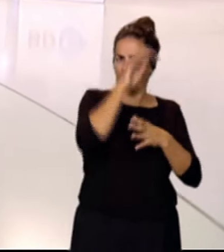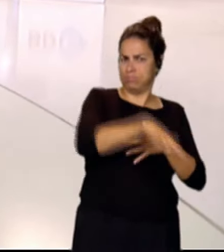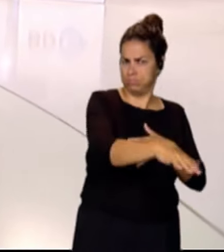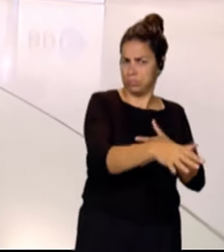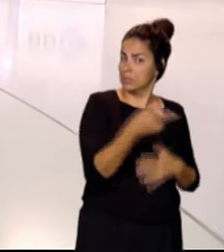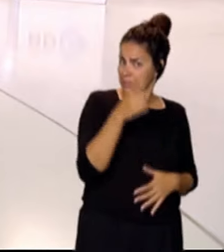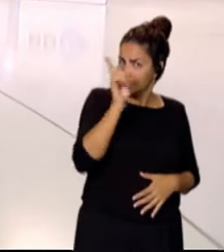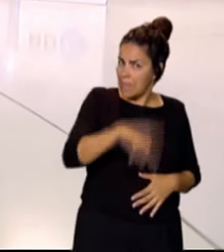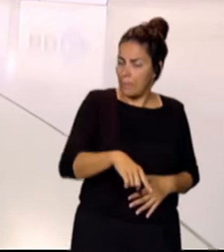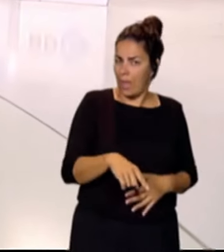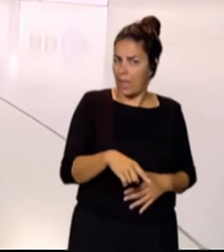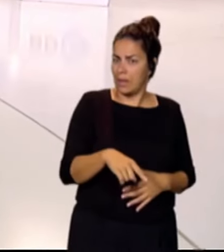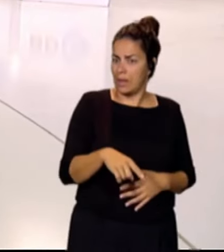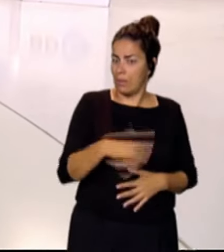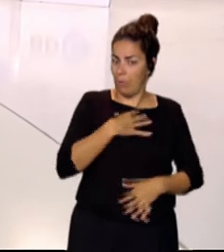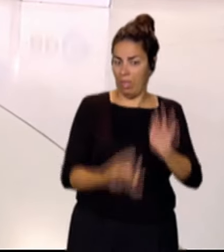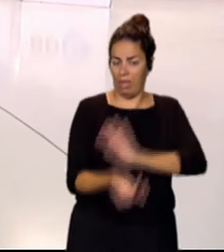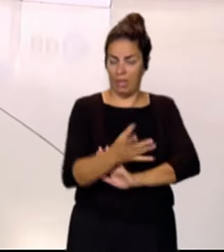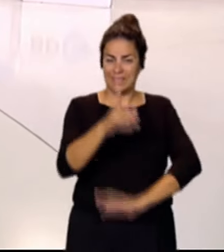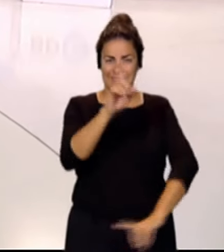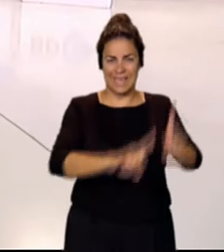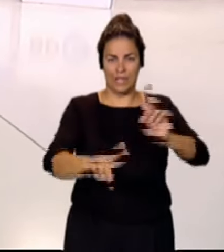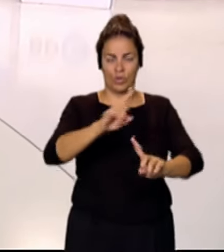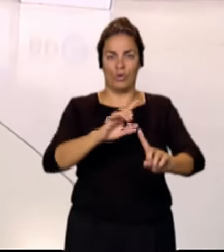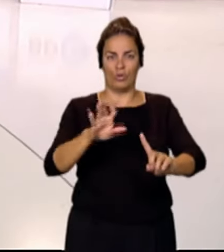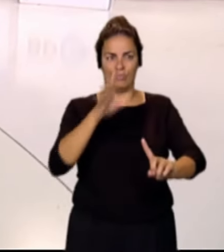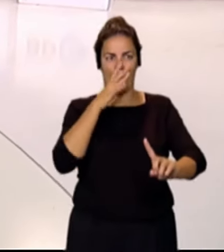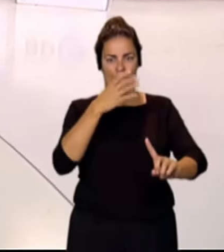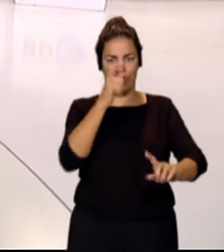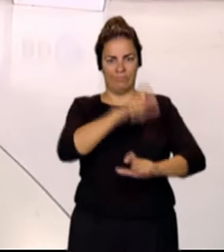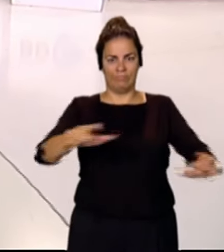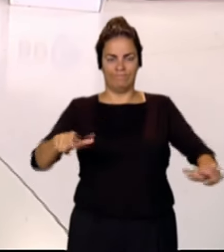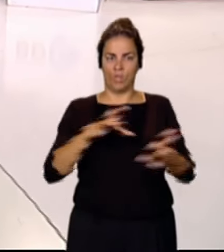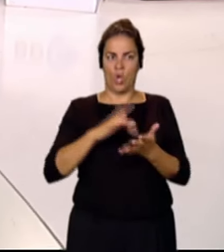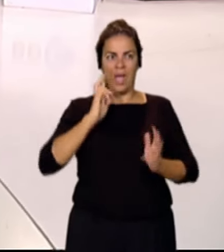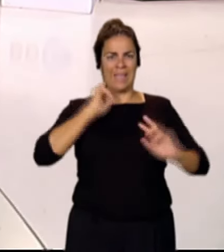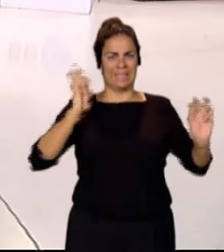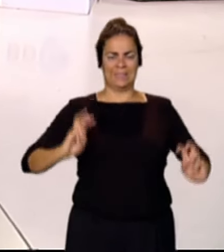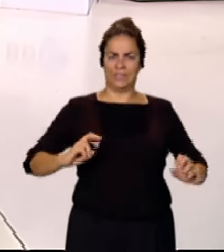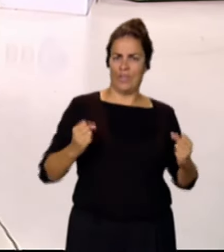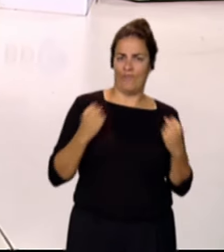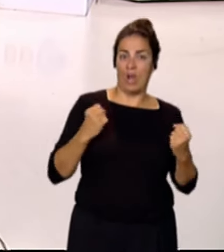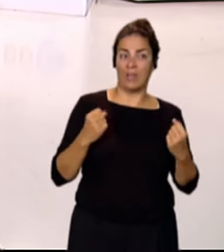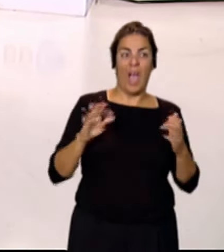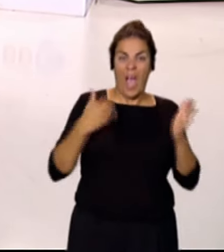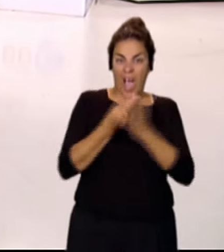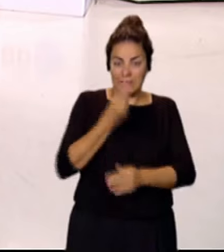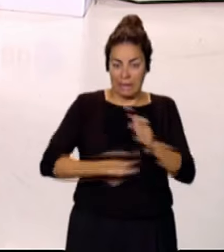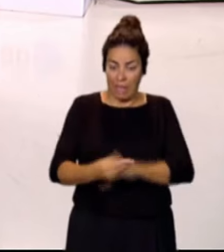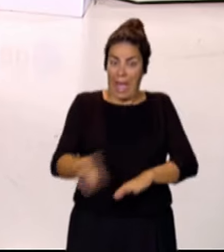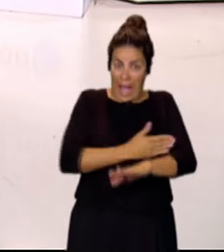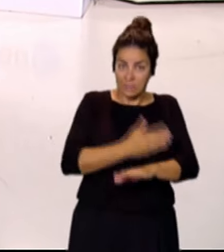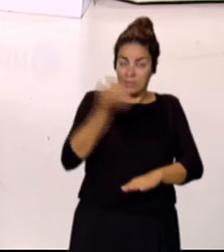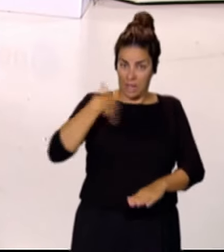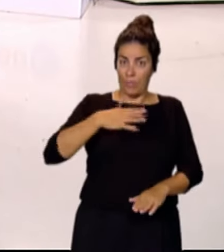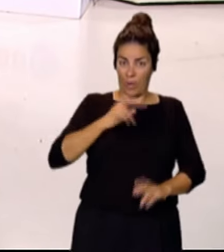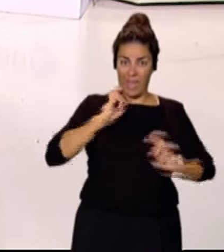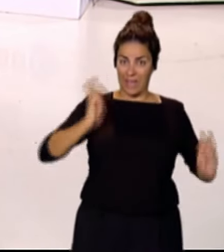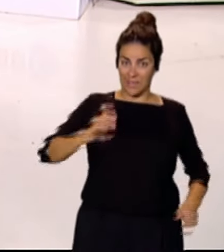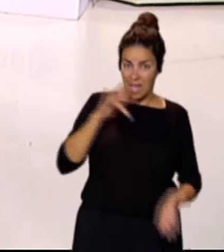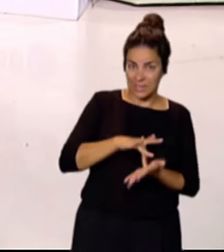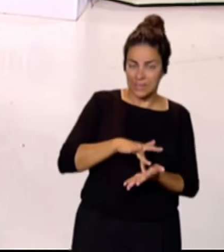eso puede provocar eh trastornos debido al estrés que al que está sometido la la población incluso antes de haber nacido No sí efectivamente a ver